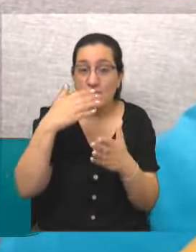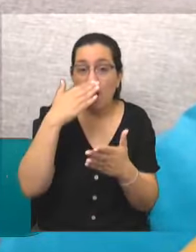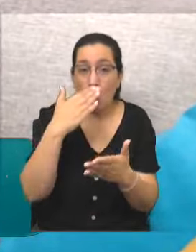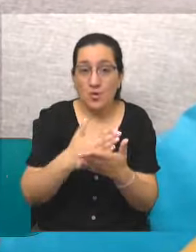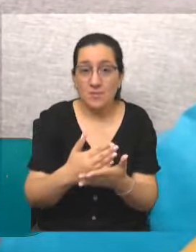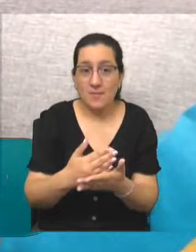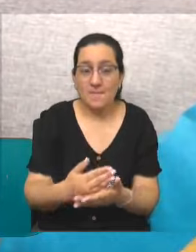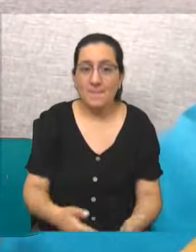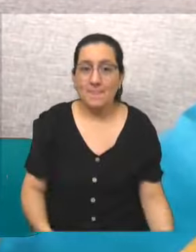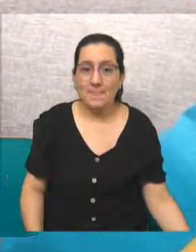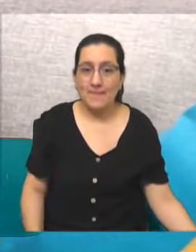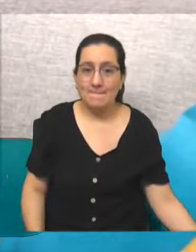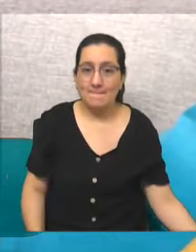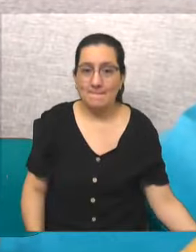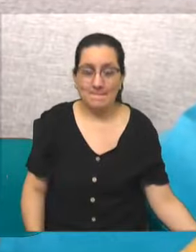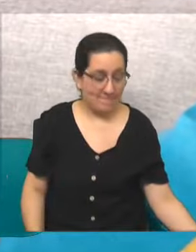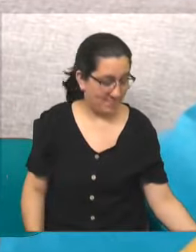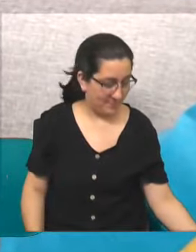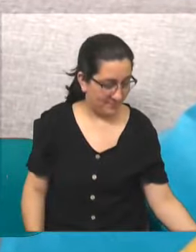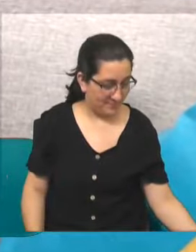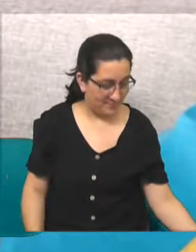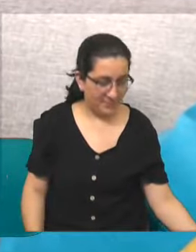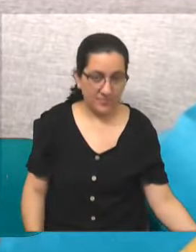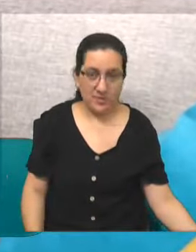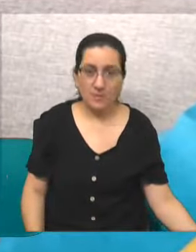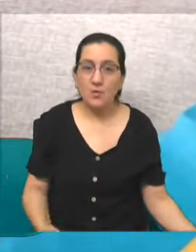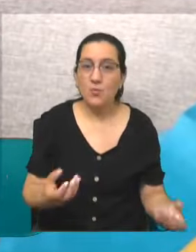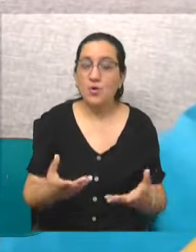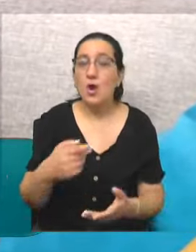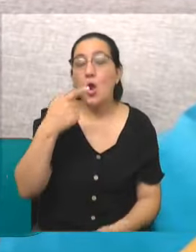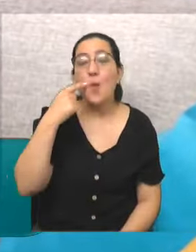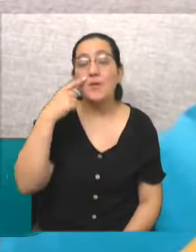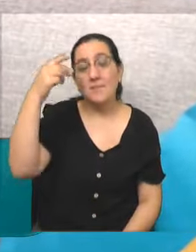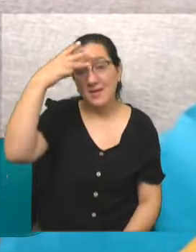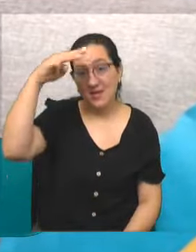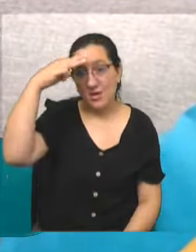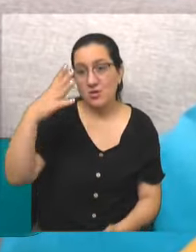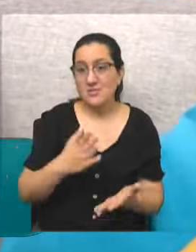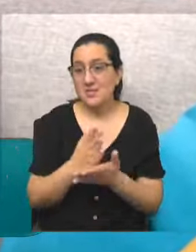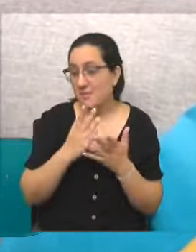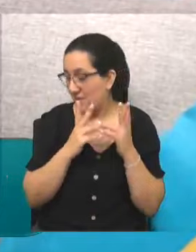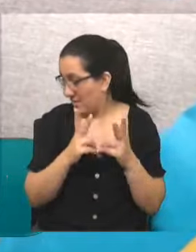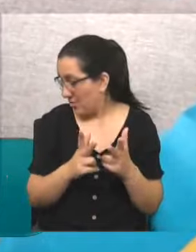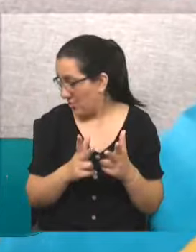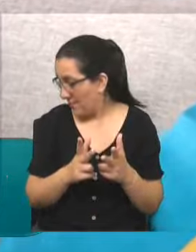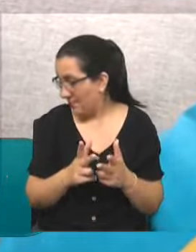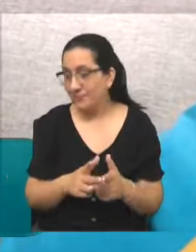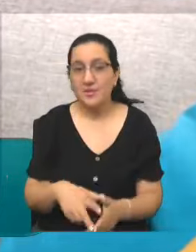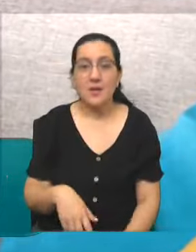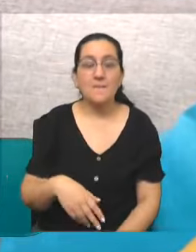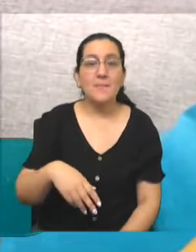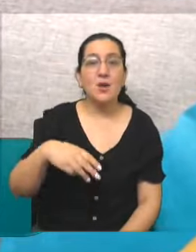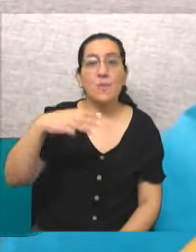película Barbie también, o sea, es bastante, un abanico bastante amplio. Pero bueno, el tipo es mexicano también, y él siempre dijo que para los mexicanos Pedro